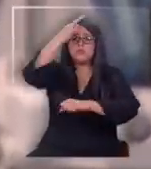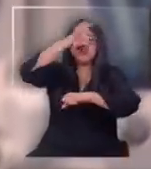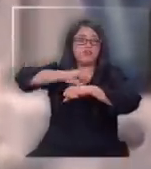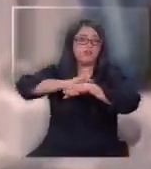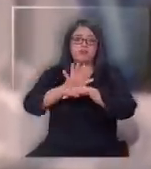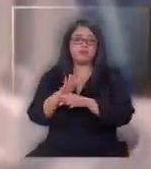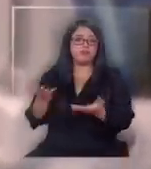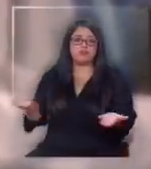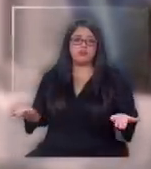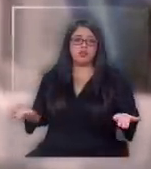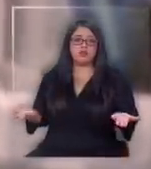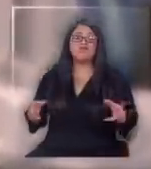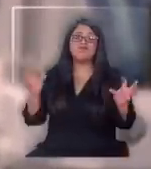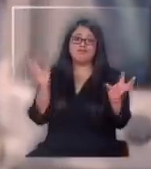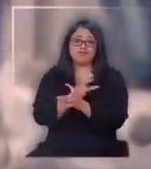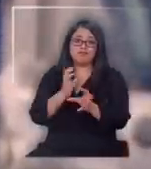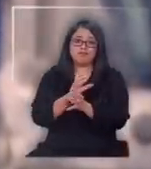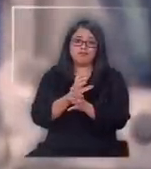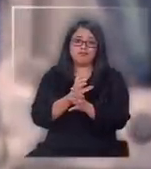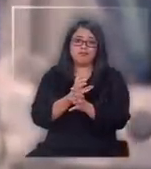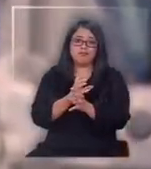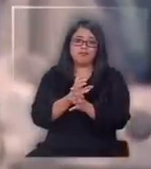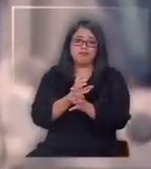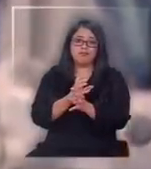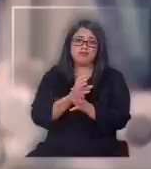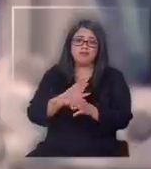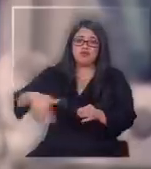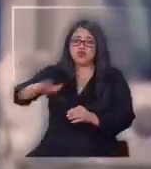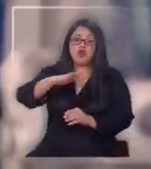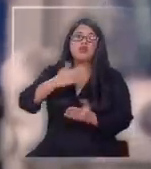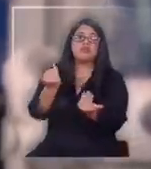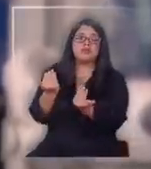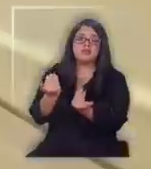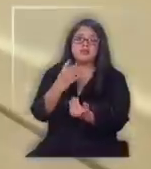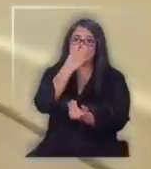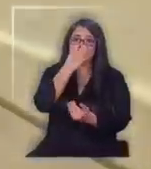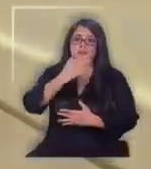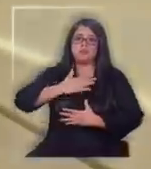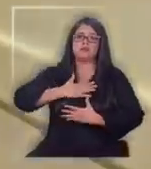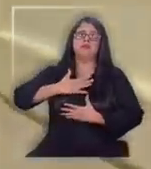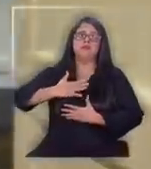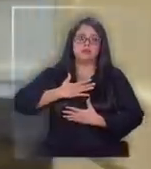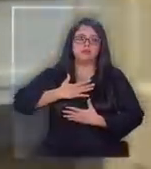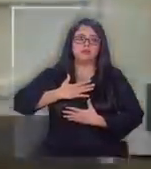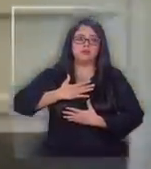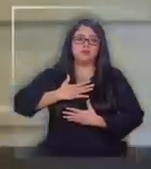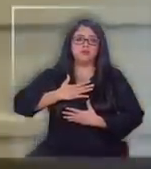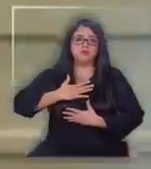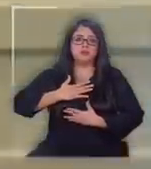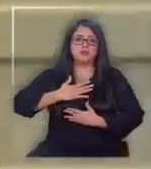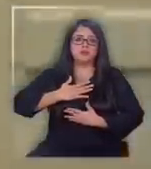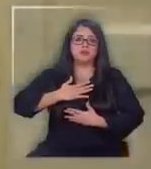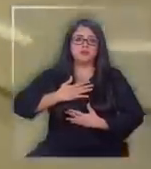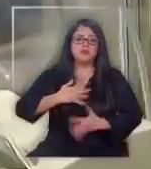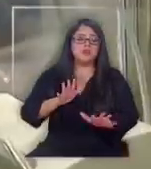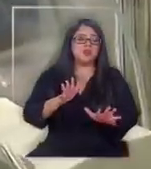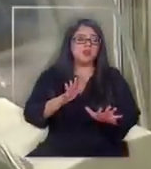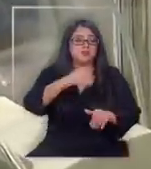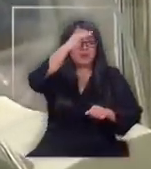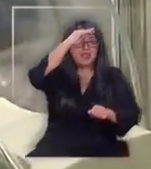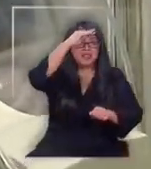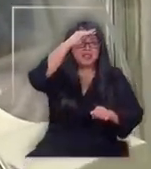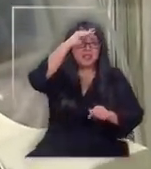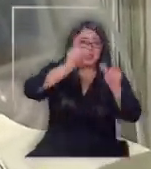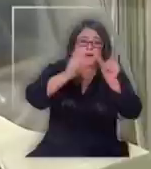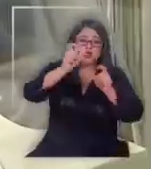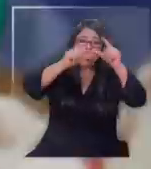COVID graves, todos con requerimiento de ventilación mecánica. Testimonios de enfermeras, técnicos,